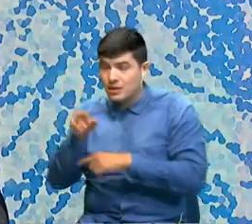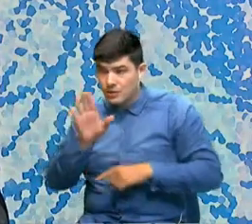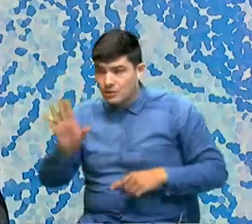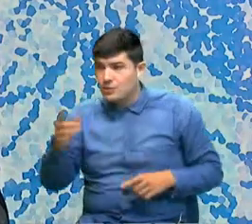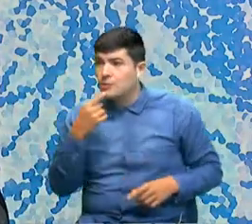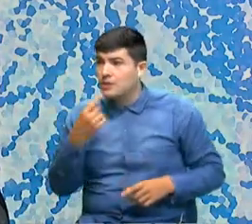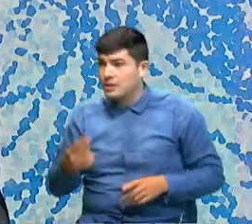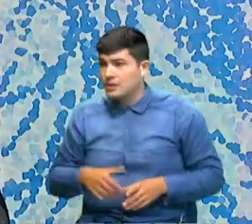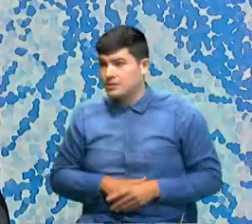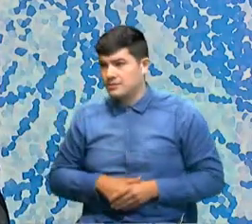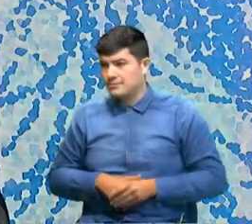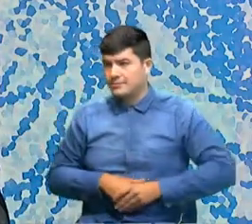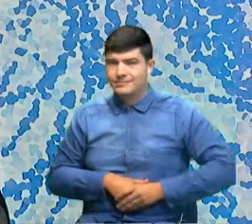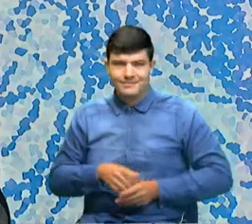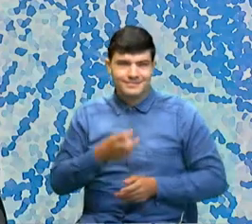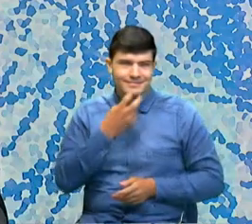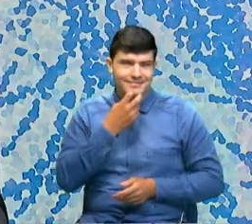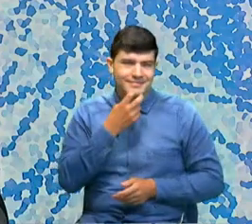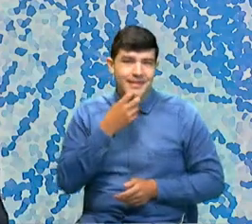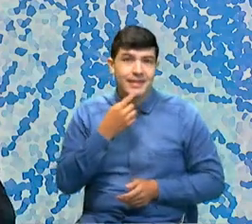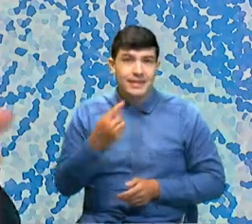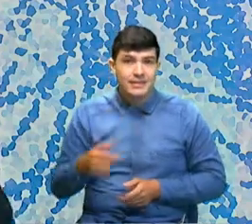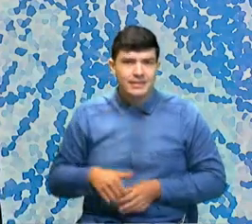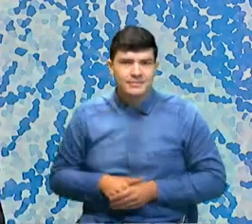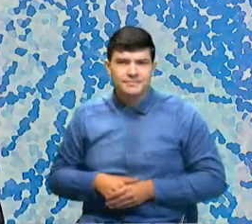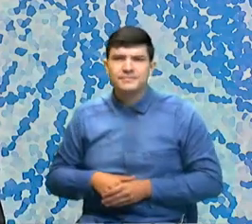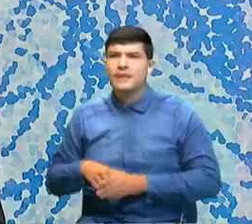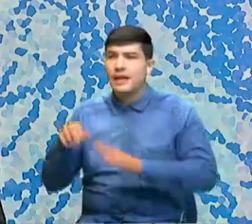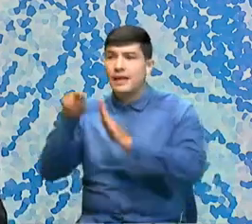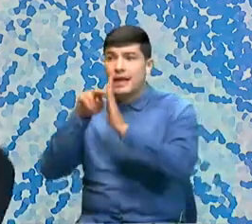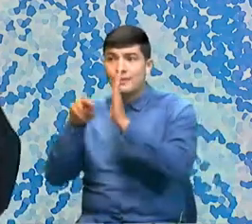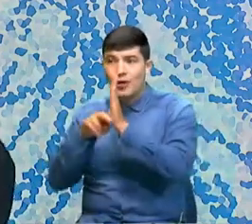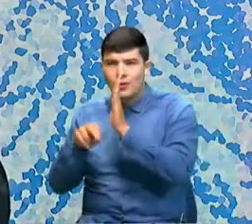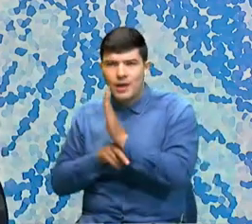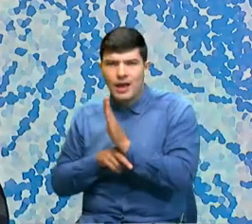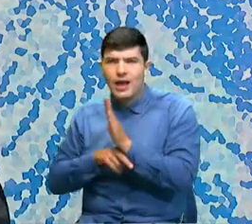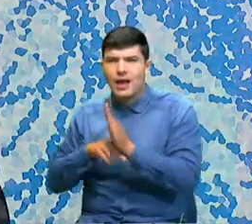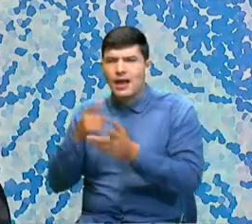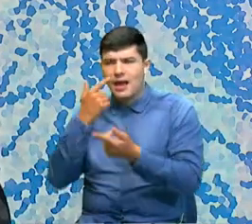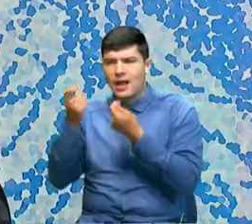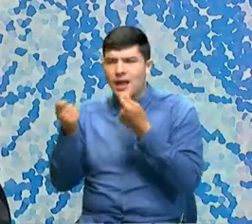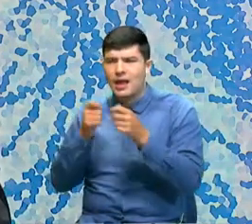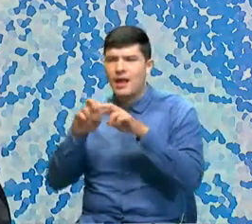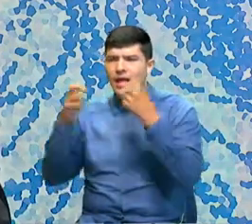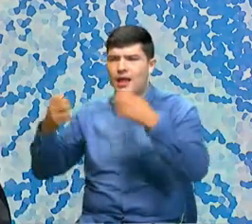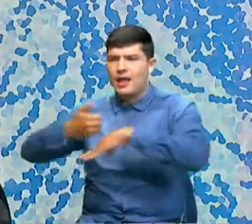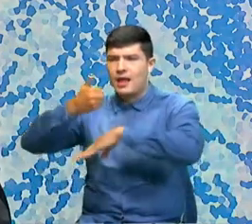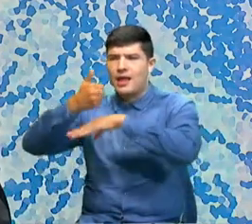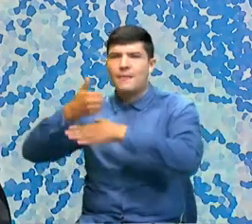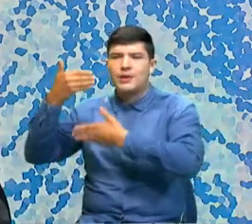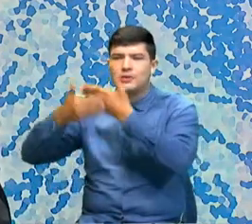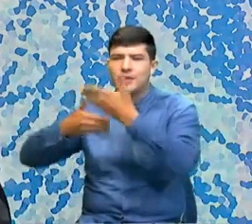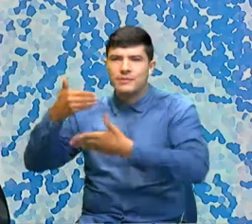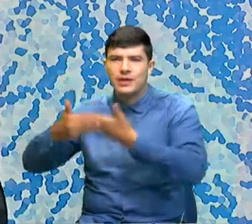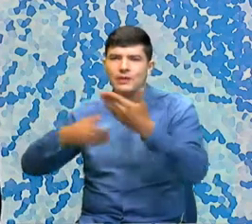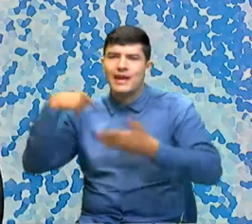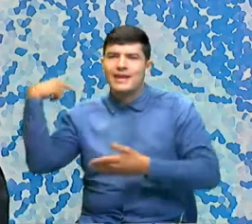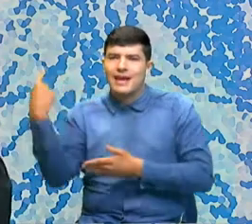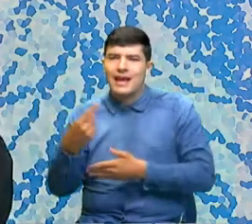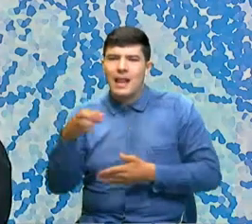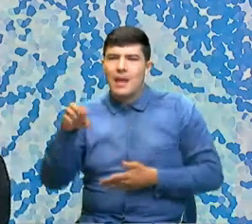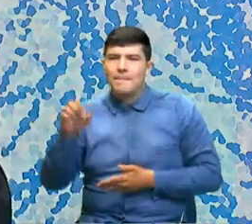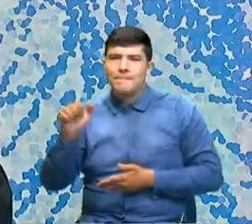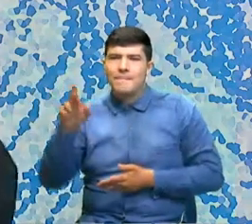diciendo. Imagine que el régimen que se rige para las asambleas es el procedimiento parlamentario. Ok. Tiene